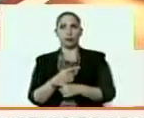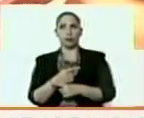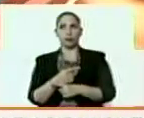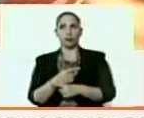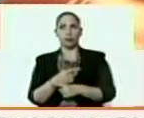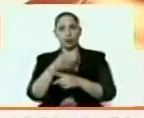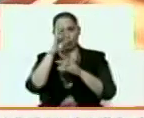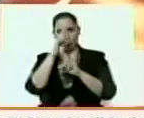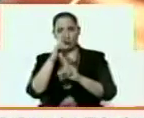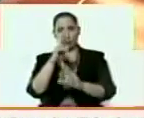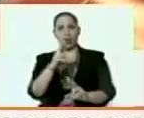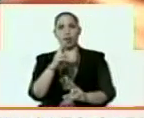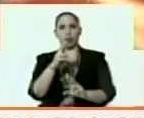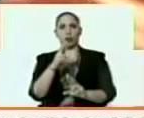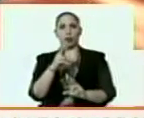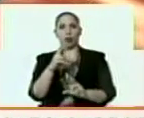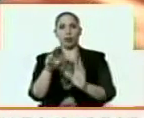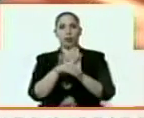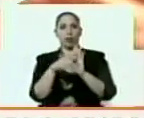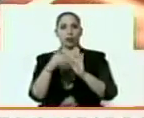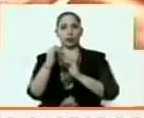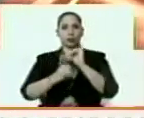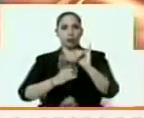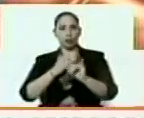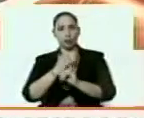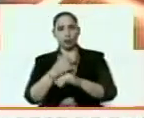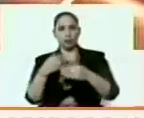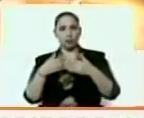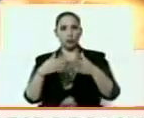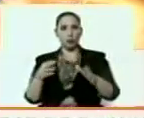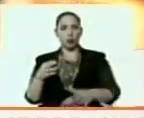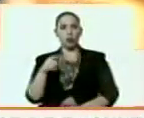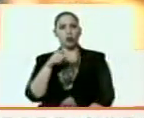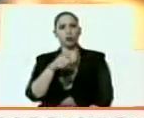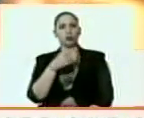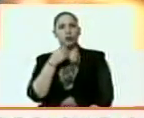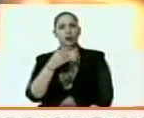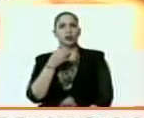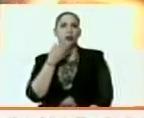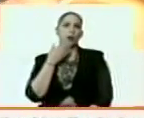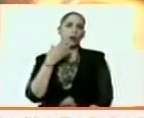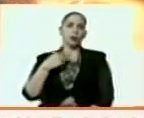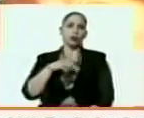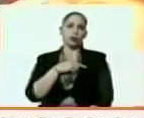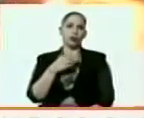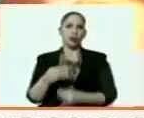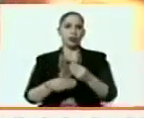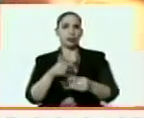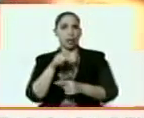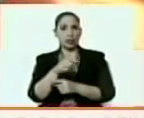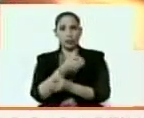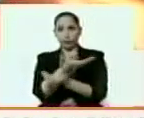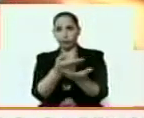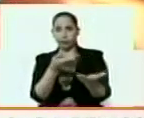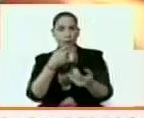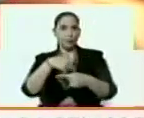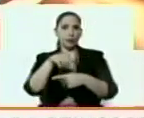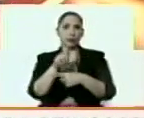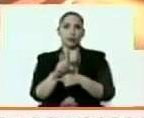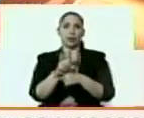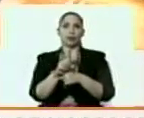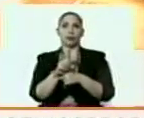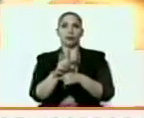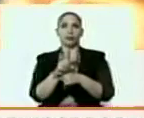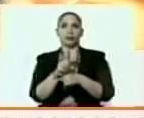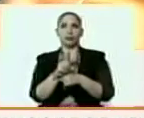respeto estricto del derecho internacional público. Tú nos dices a nosotros, ¿cómo lo vamos a ejercer en Estados Unidos? Claro. Pero es que allí están los principales, la